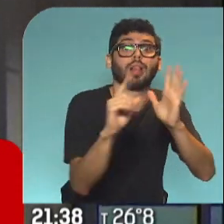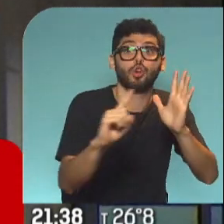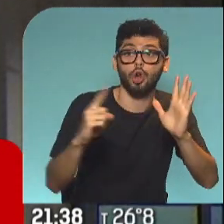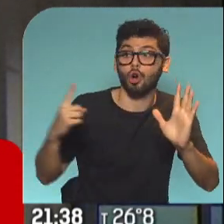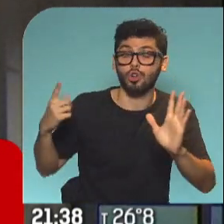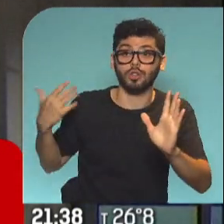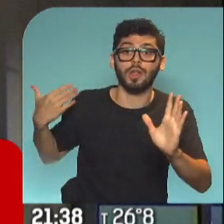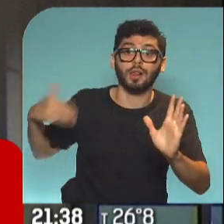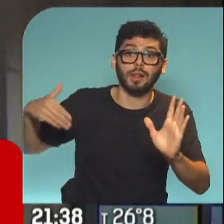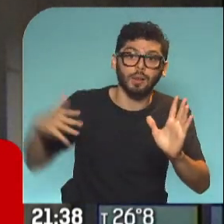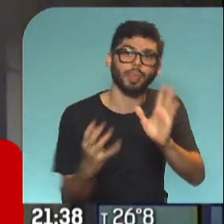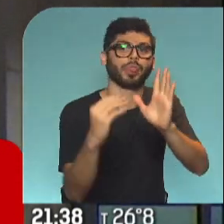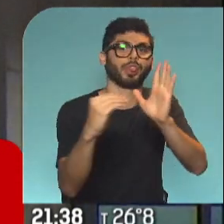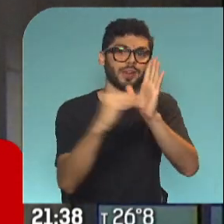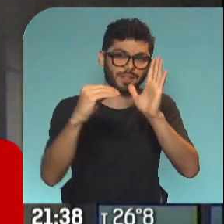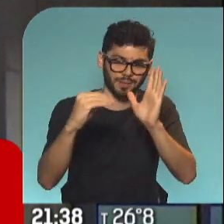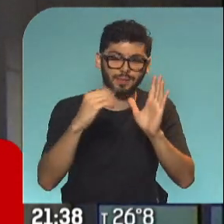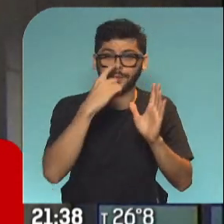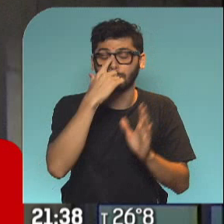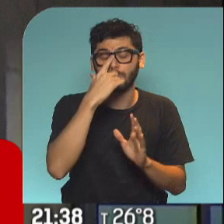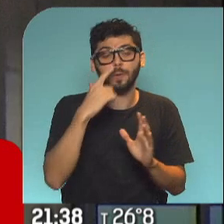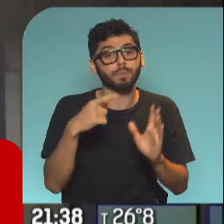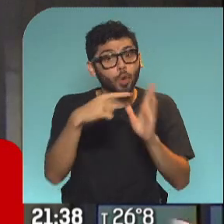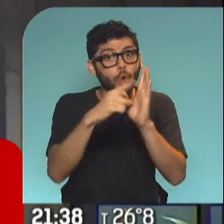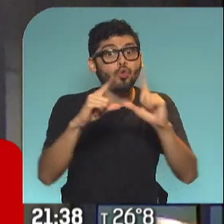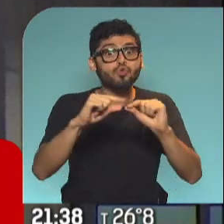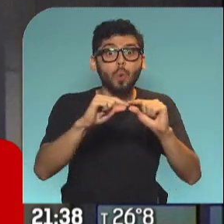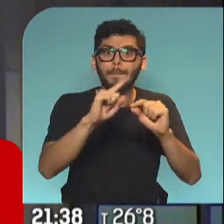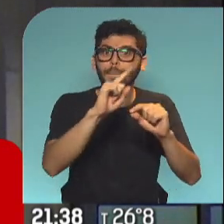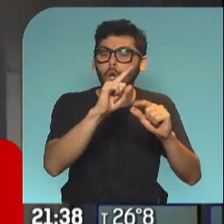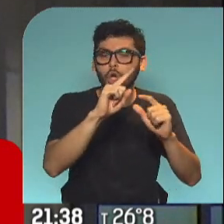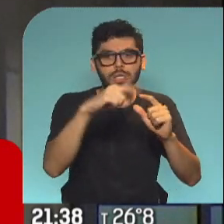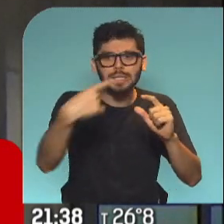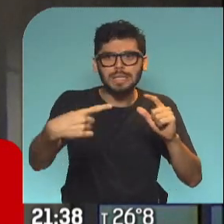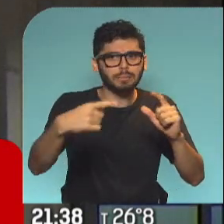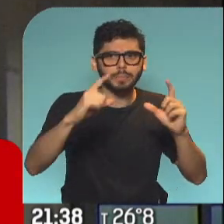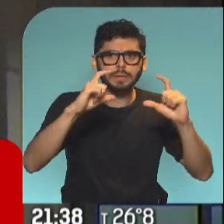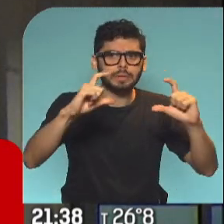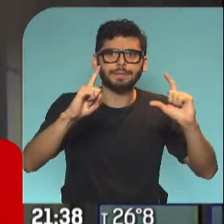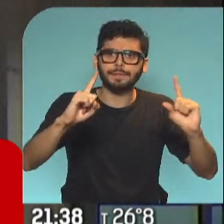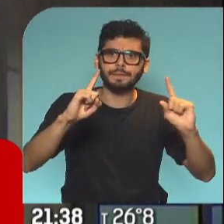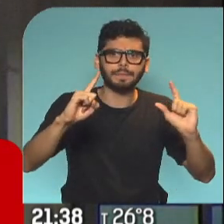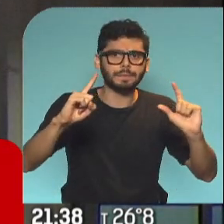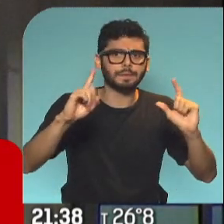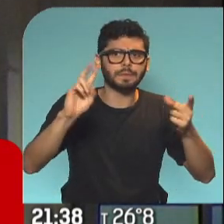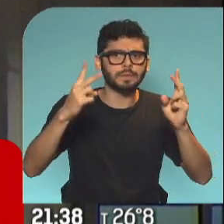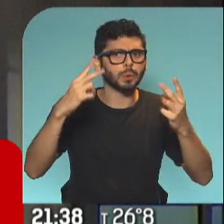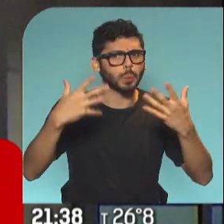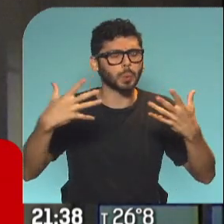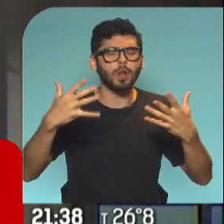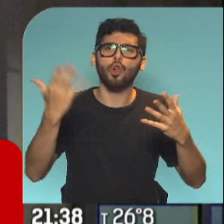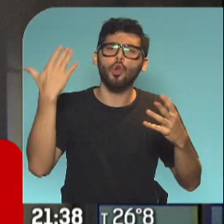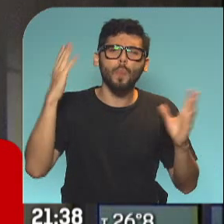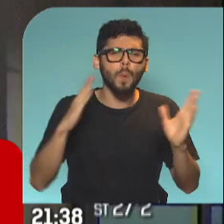informadas rápidamente. Nunca ha bajado ese número, nunca ha bajado, y es el número que más hay que tener en cuenta. En algún momento Argentina